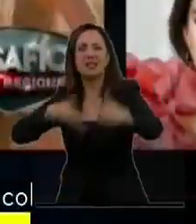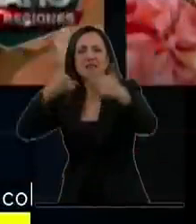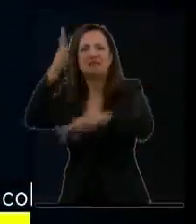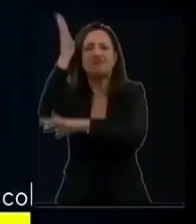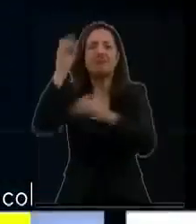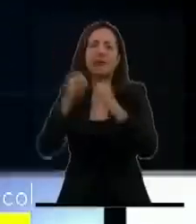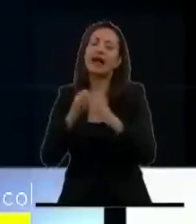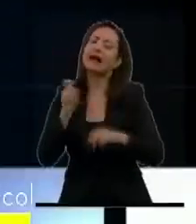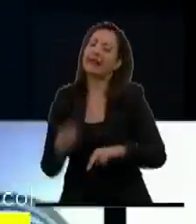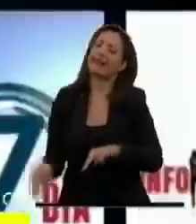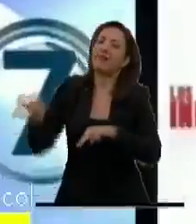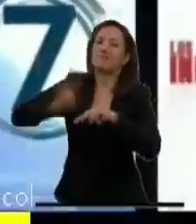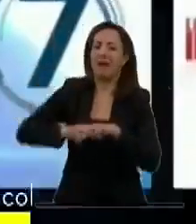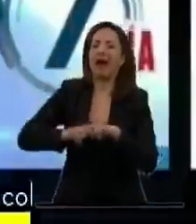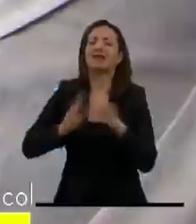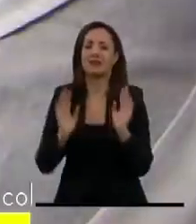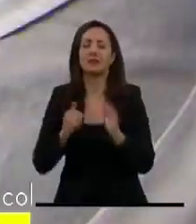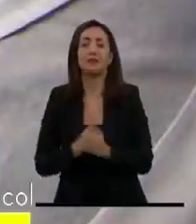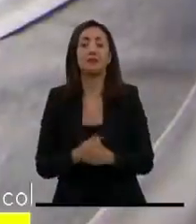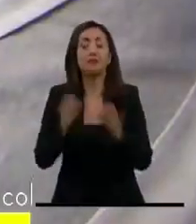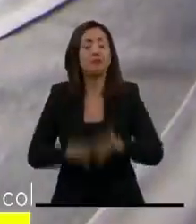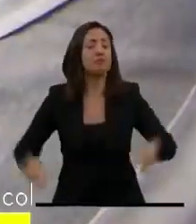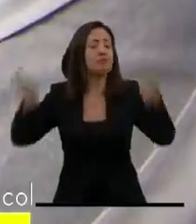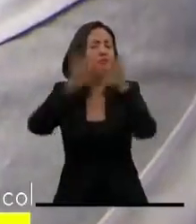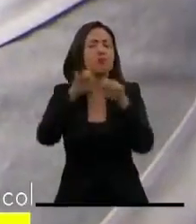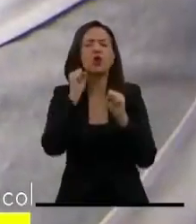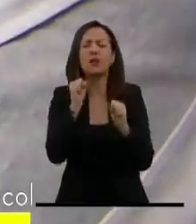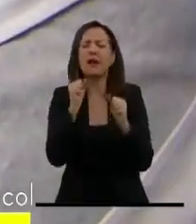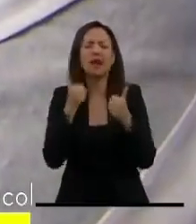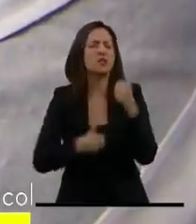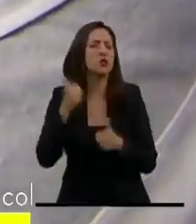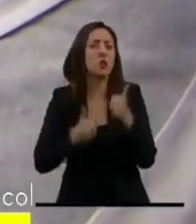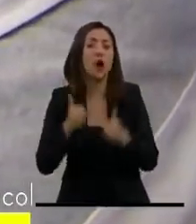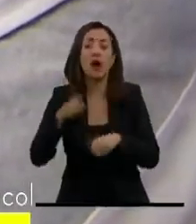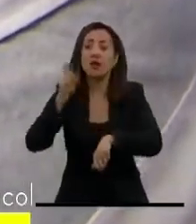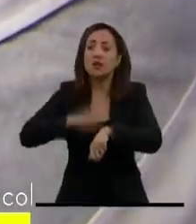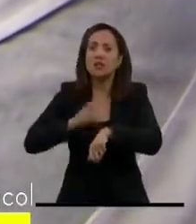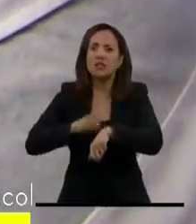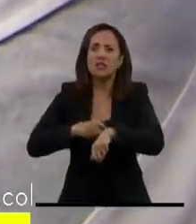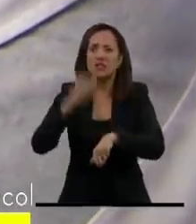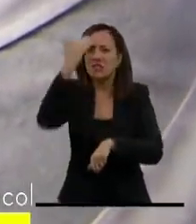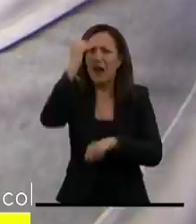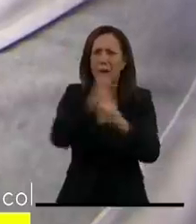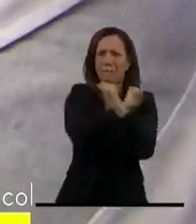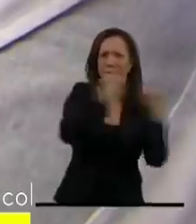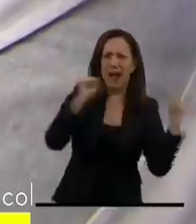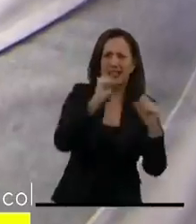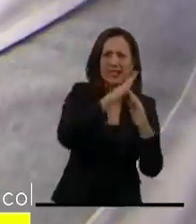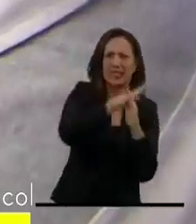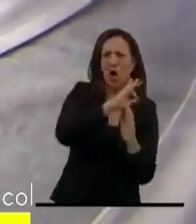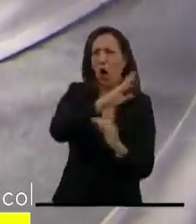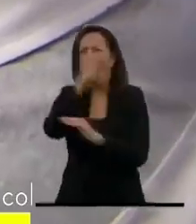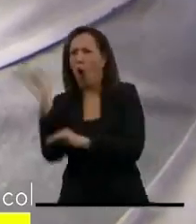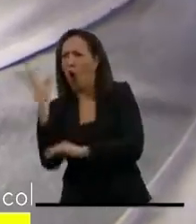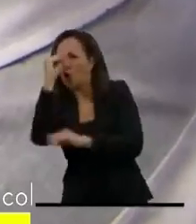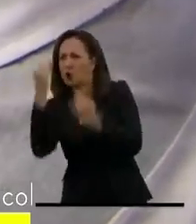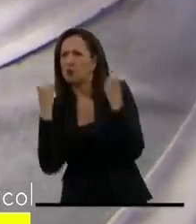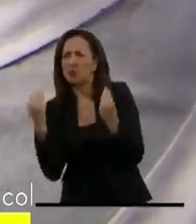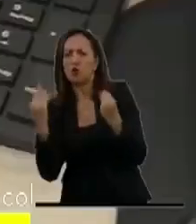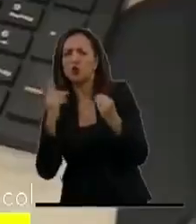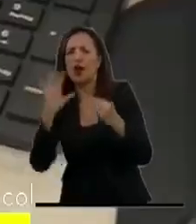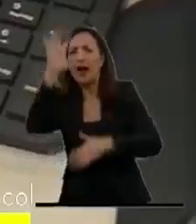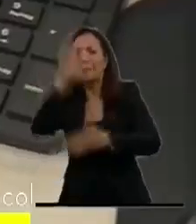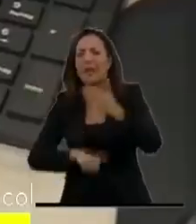ideal es no usar las horas picos para hacer trabajos. Por ejemplo, si va a enviar un archivo muy pesado, utilice las horas en las que no hay